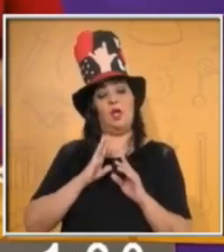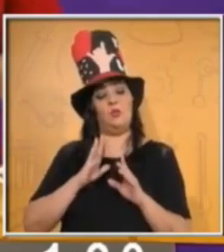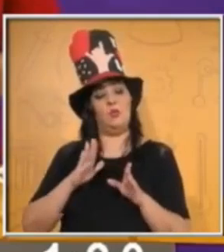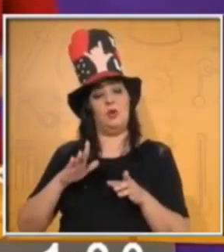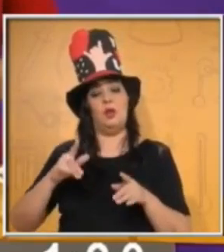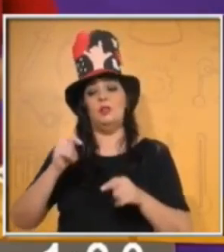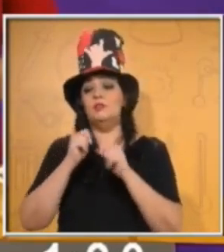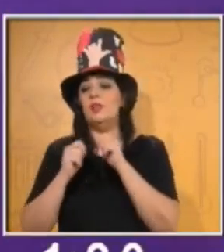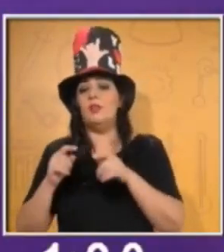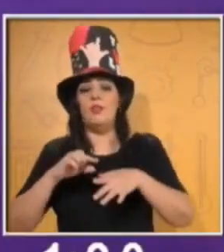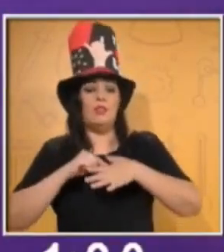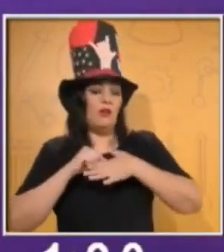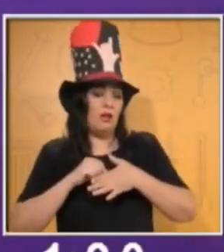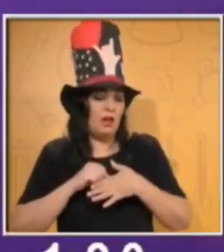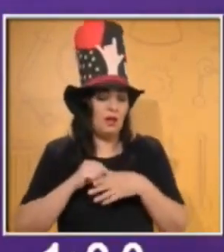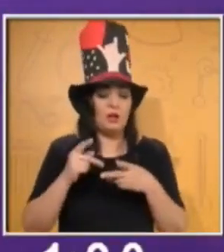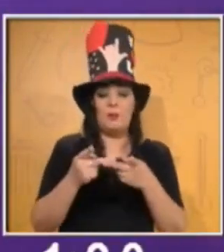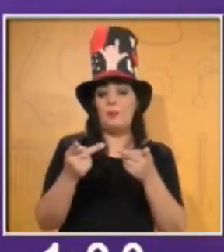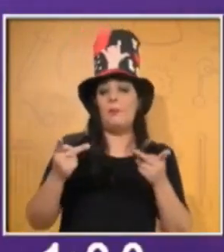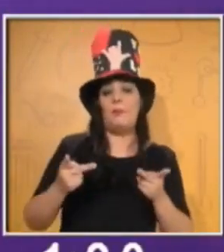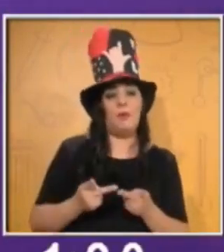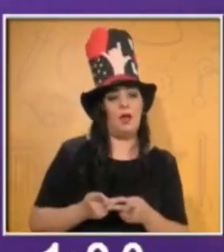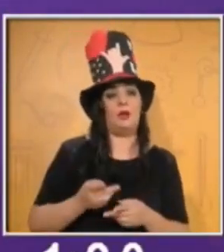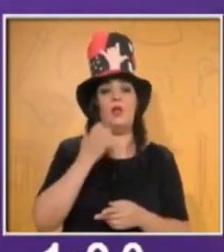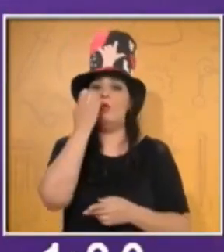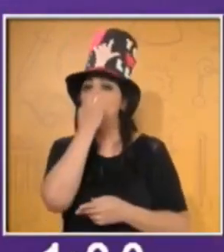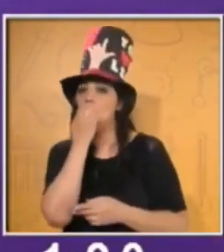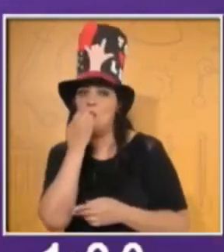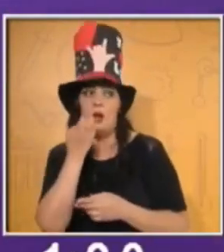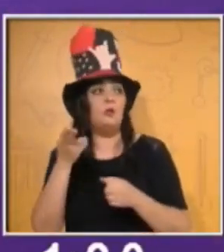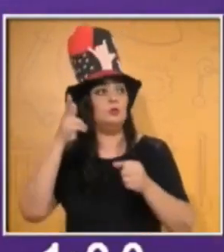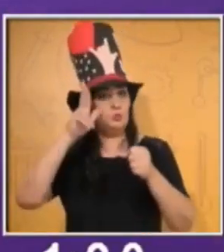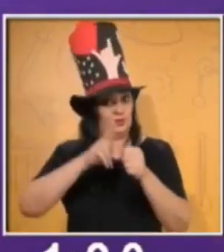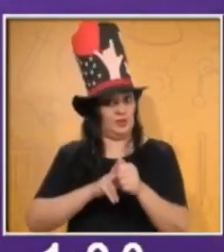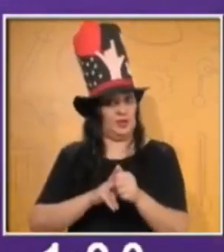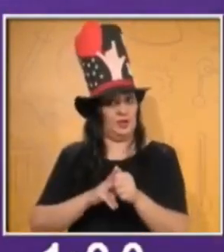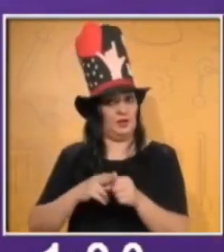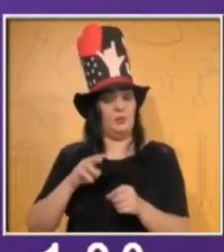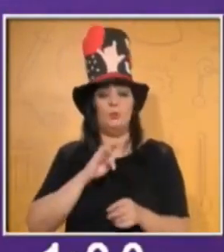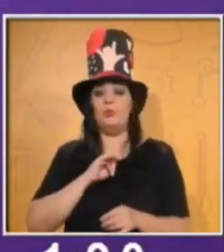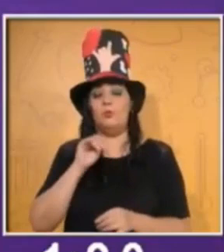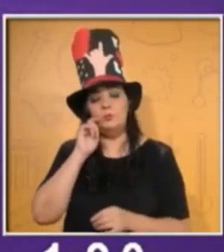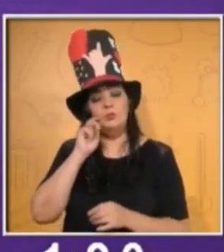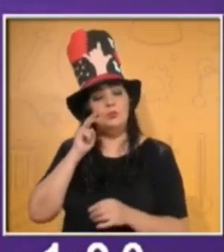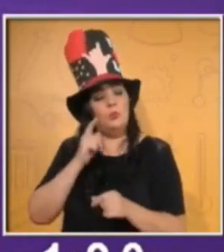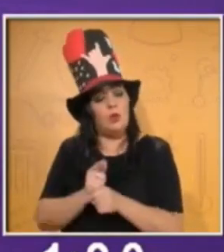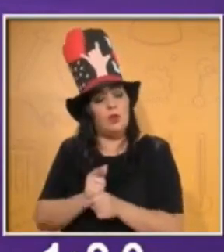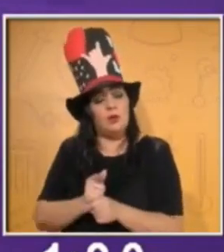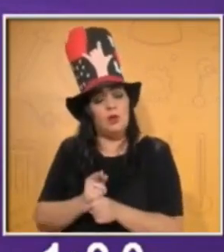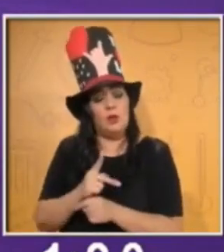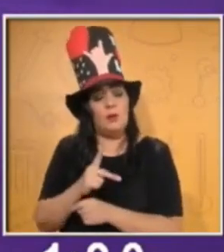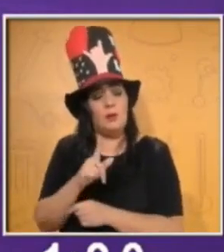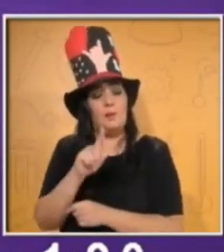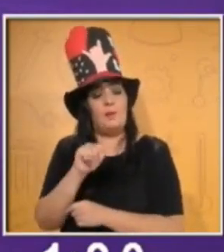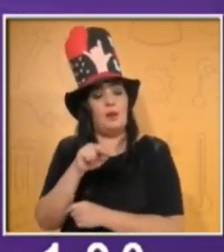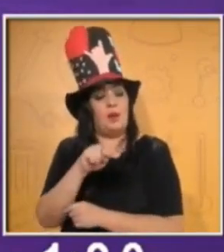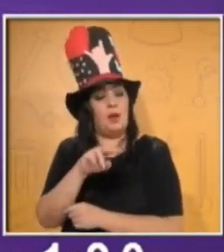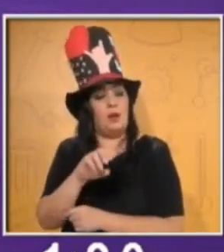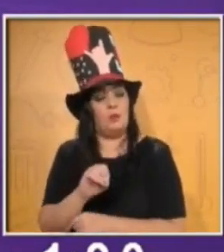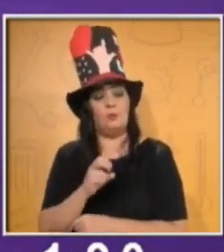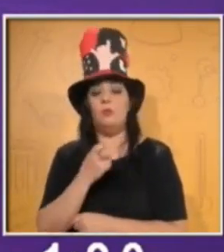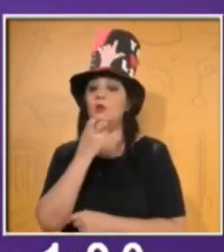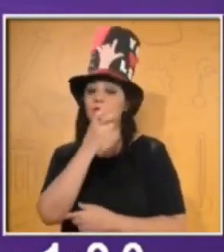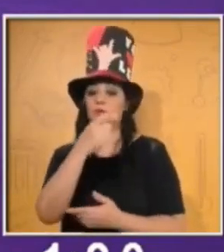parque, hay una escuela, incluso hay hasta un hospital. Entonces podemos ubicar en el plano esos lugares